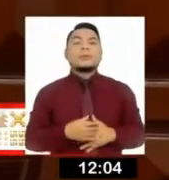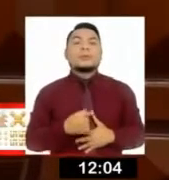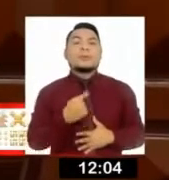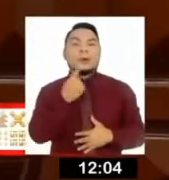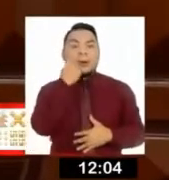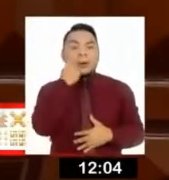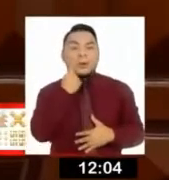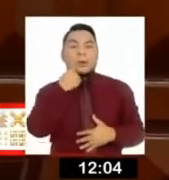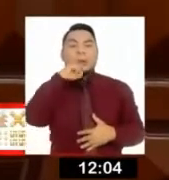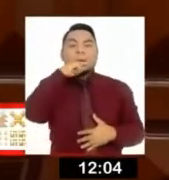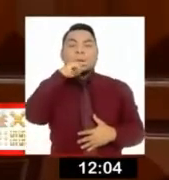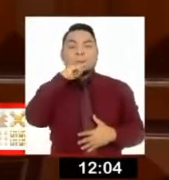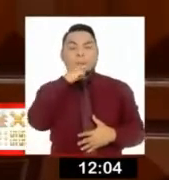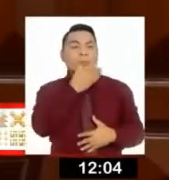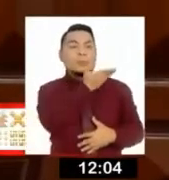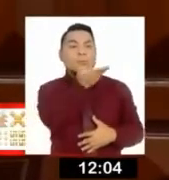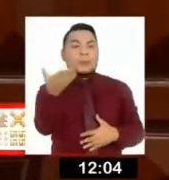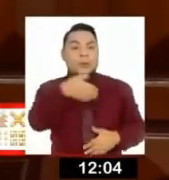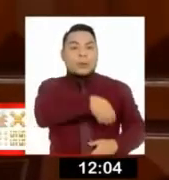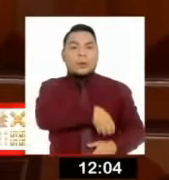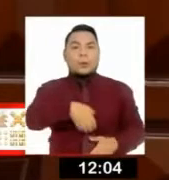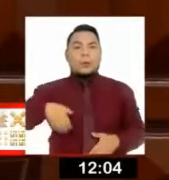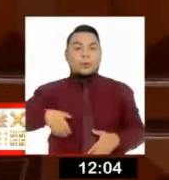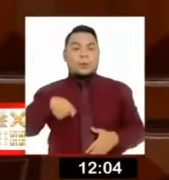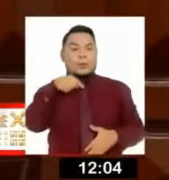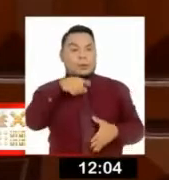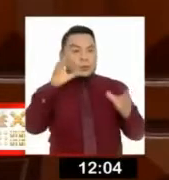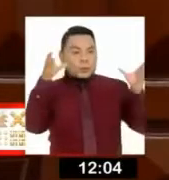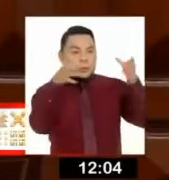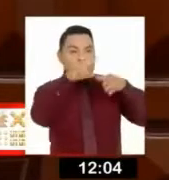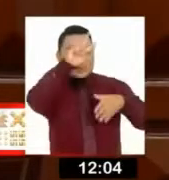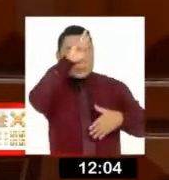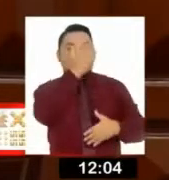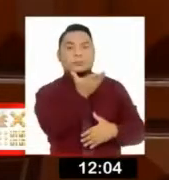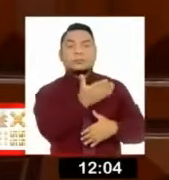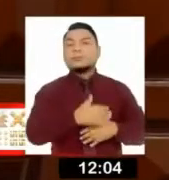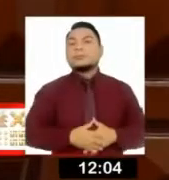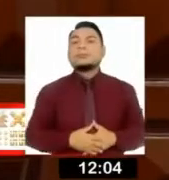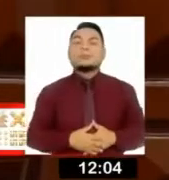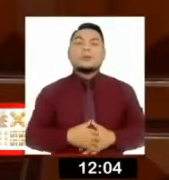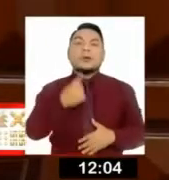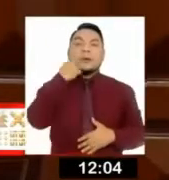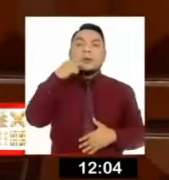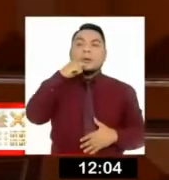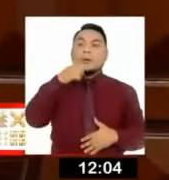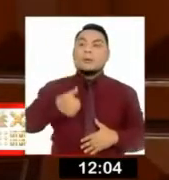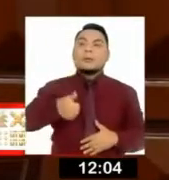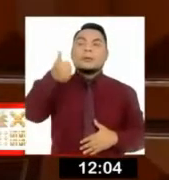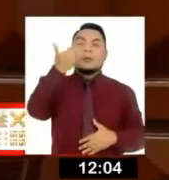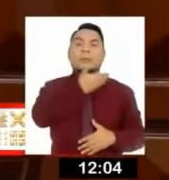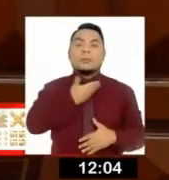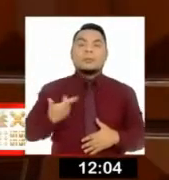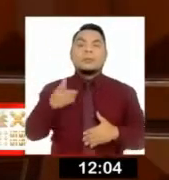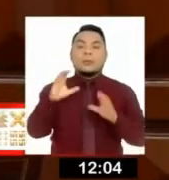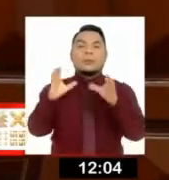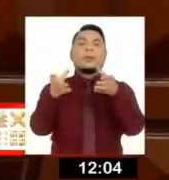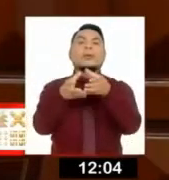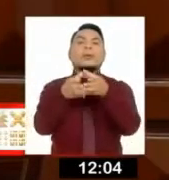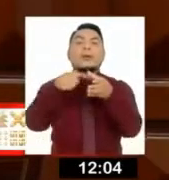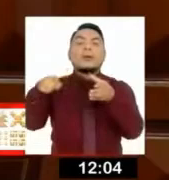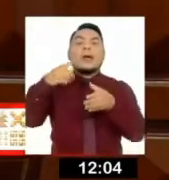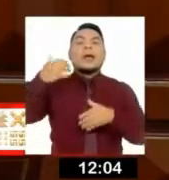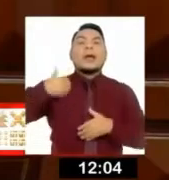señores y señoras congresistas de la República, señores presidentes de las hermanas repúblicas